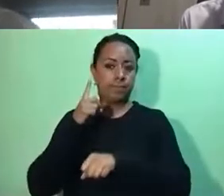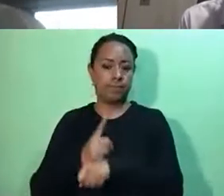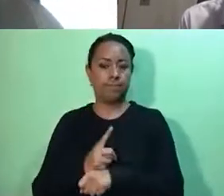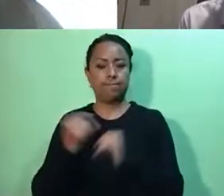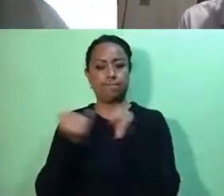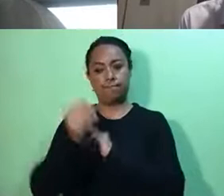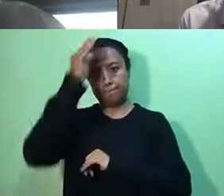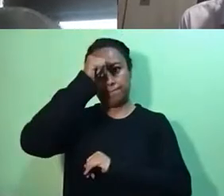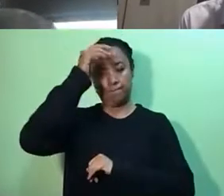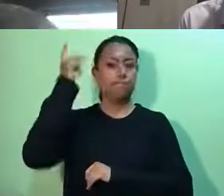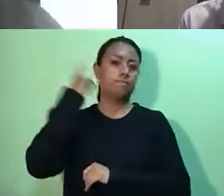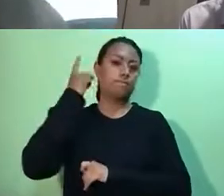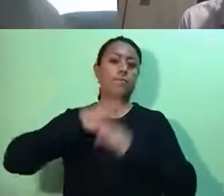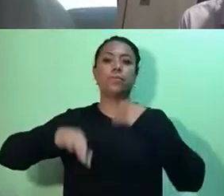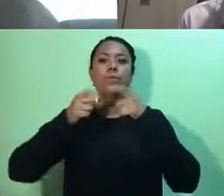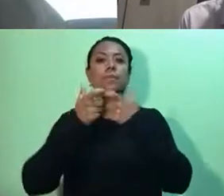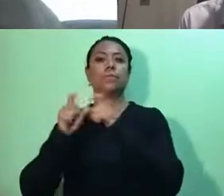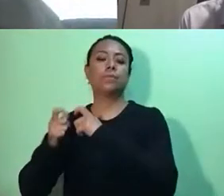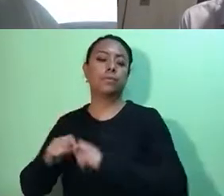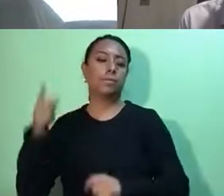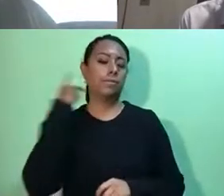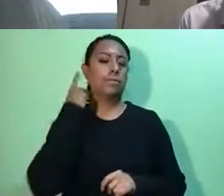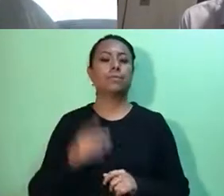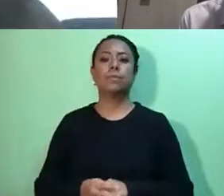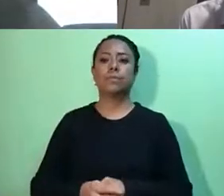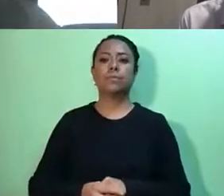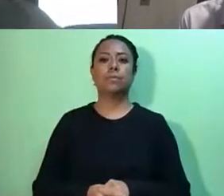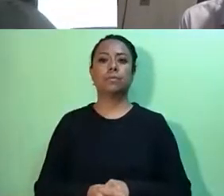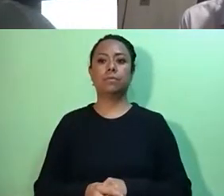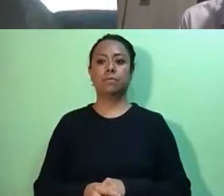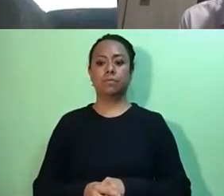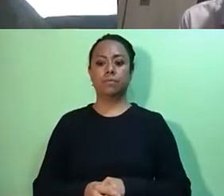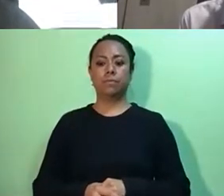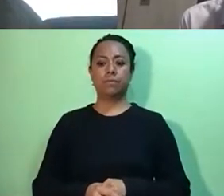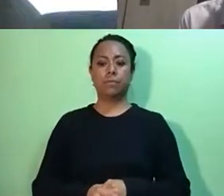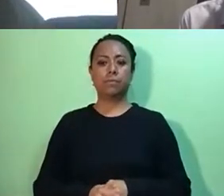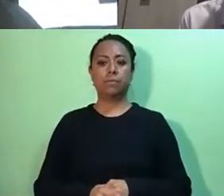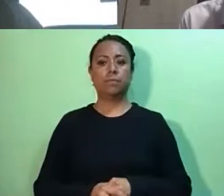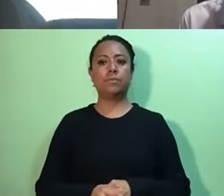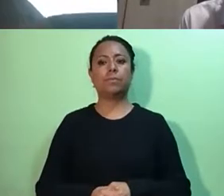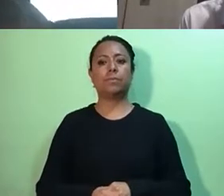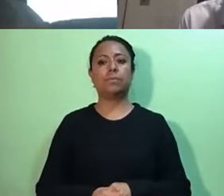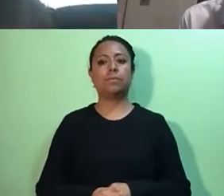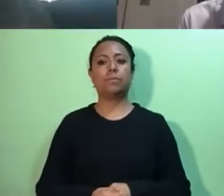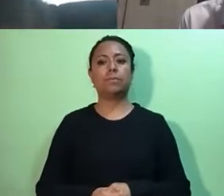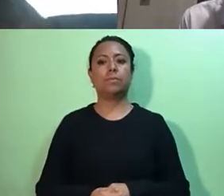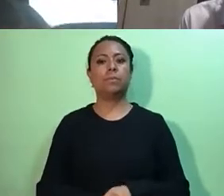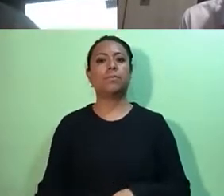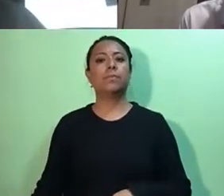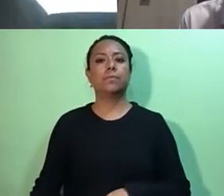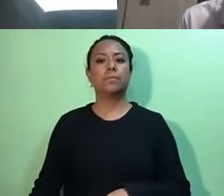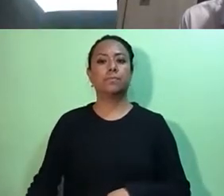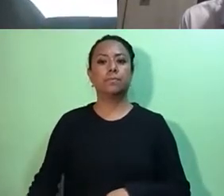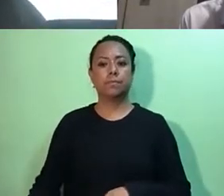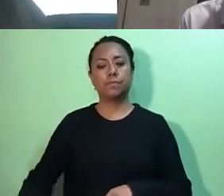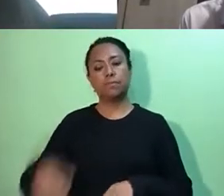las fuerzas aquí representadas, ¿no? Entonces justo era el tema por el cual dejarlo ya medianamente en el